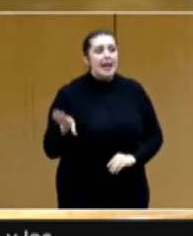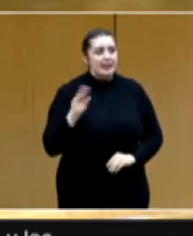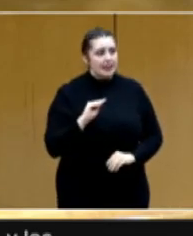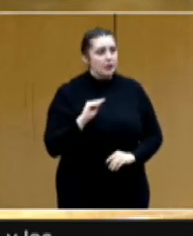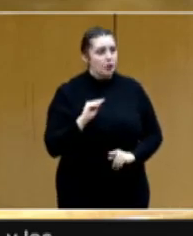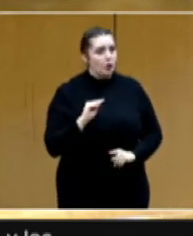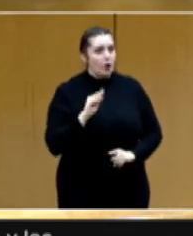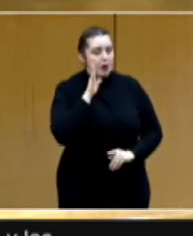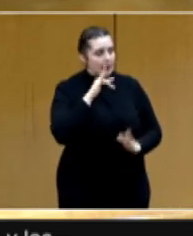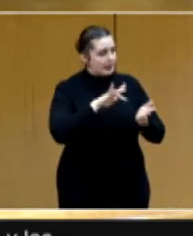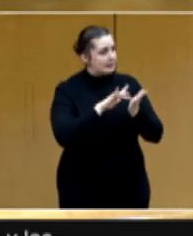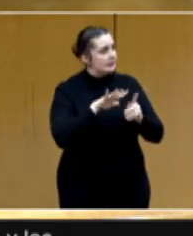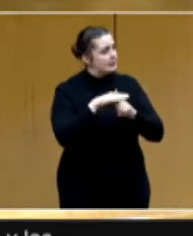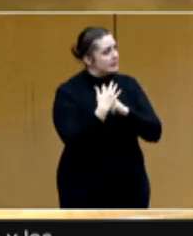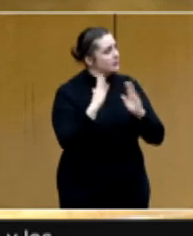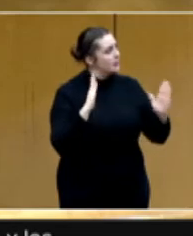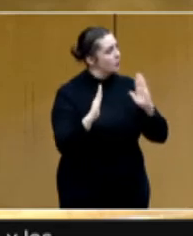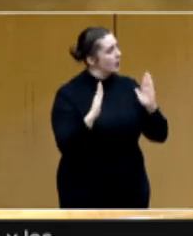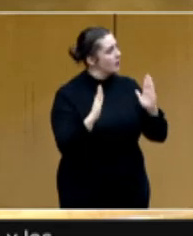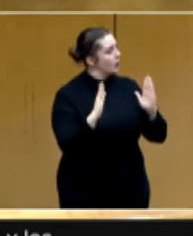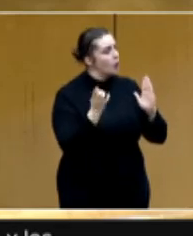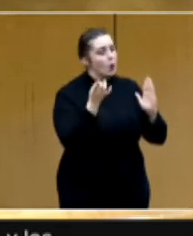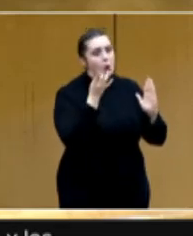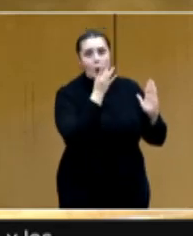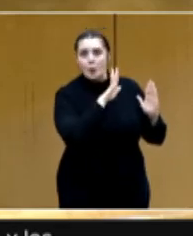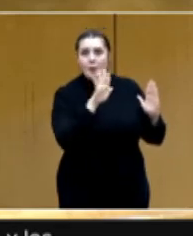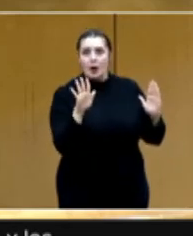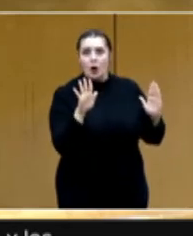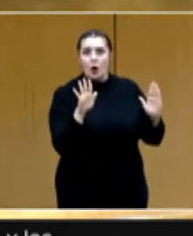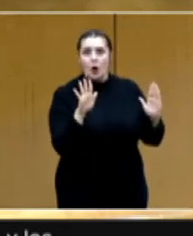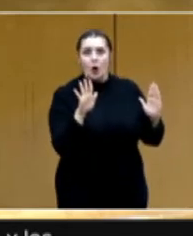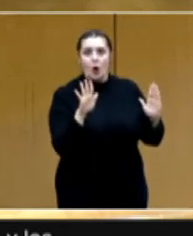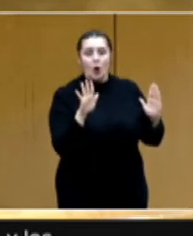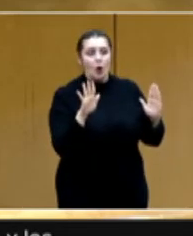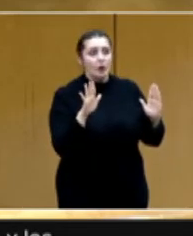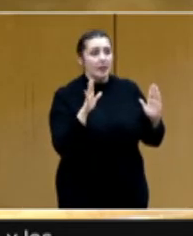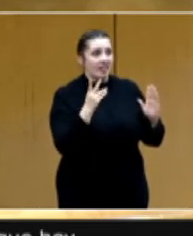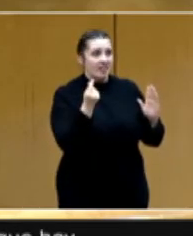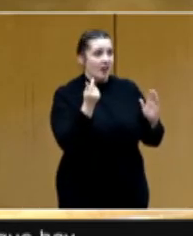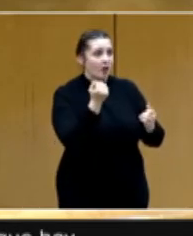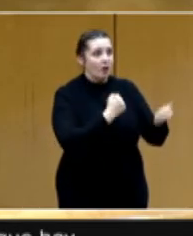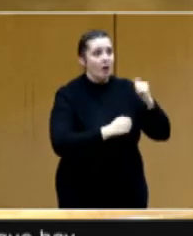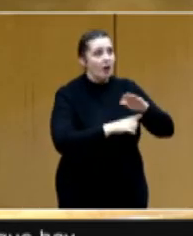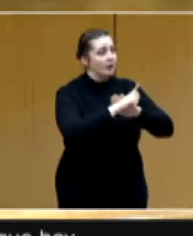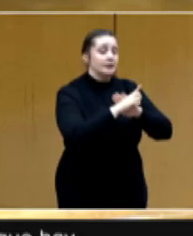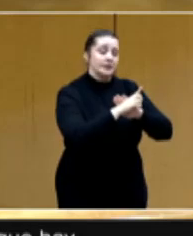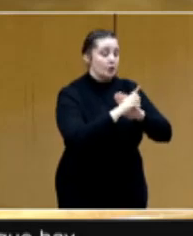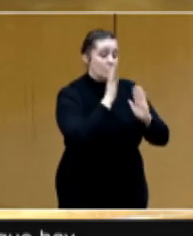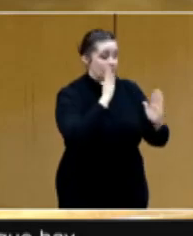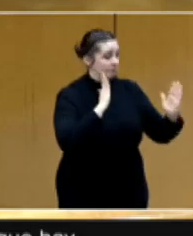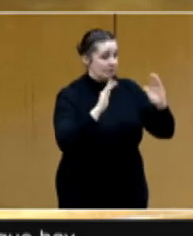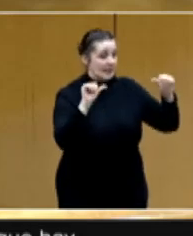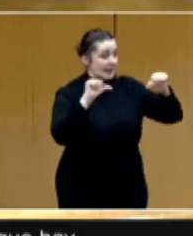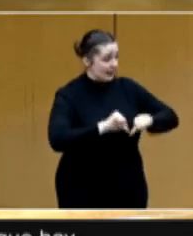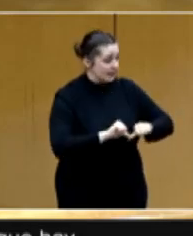vivimos no son los de mayor pujanza económica y hay dificultades en